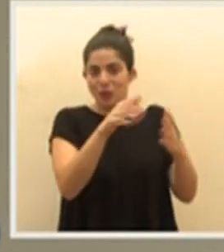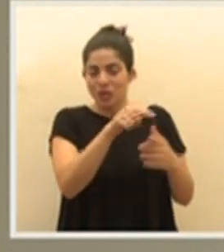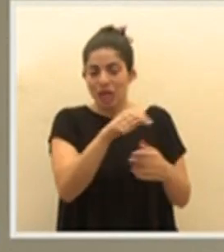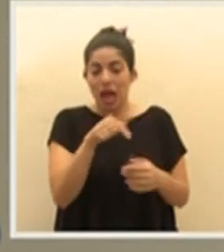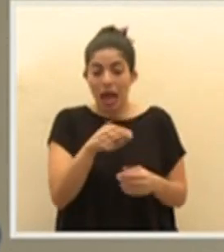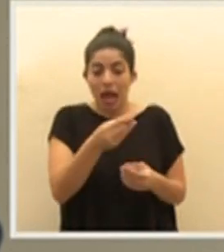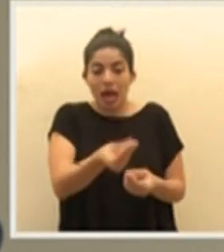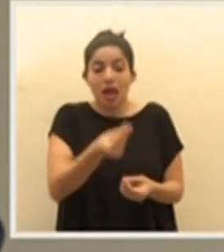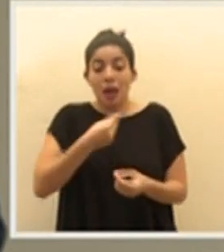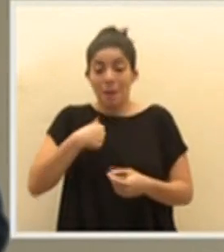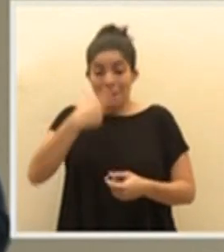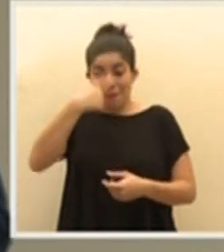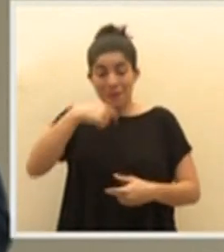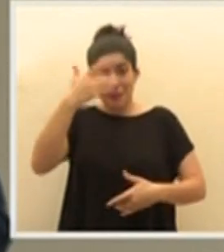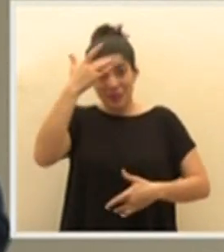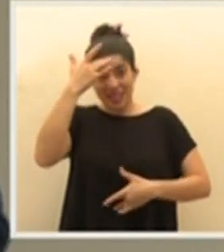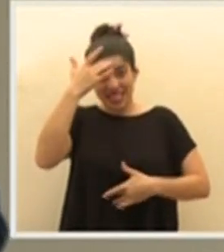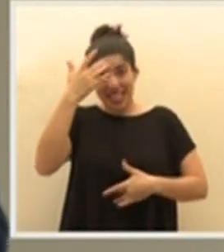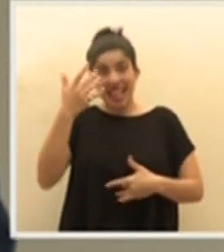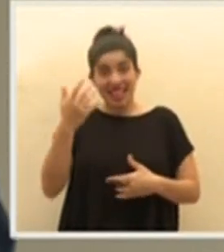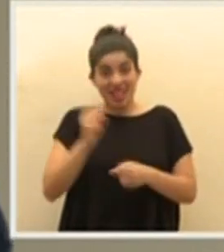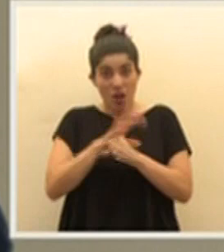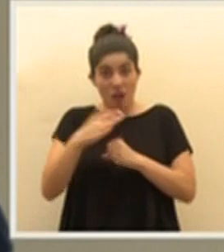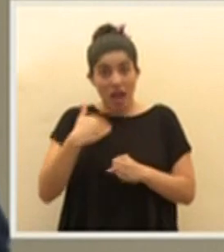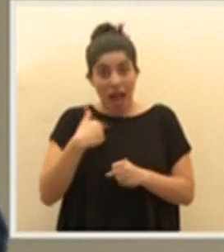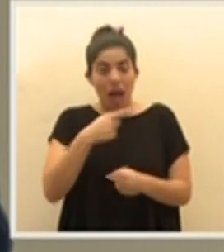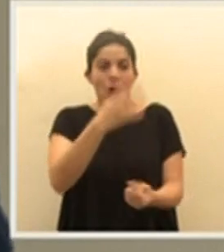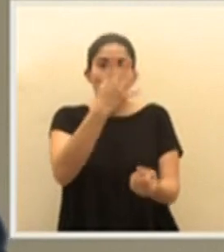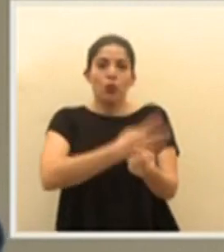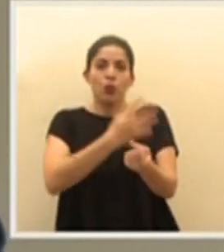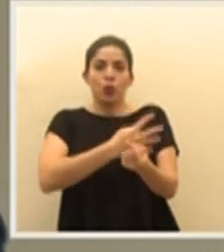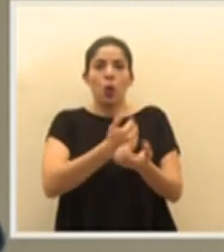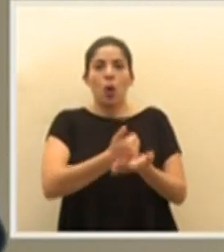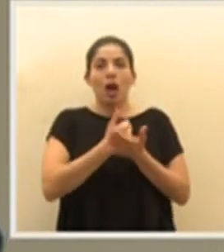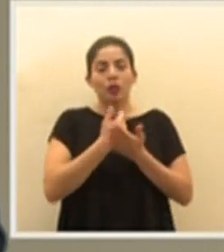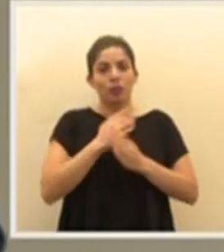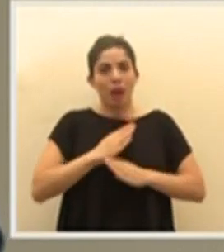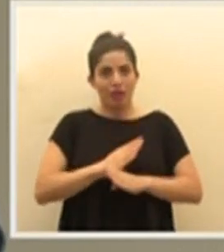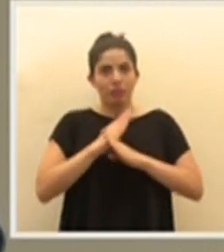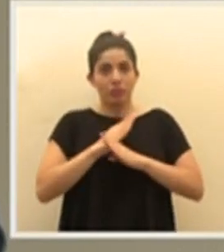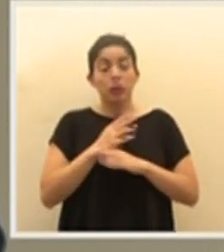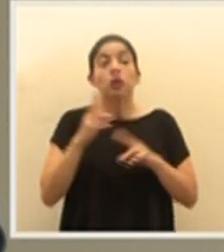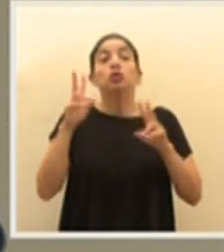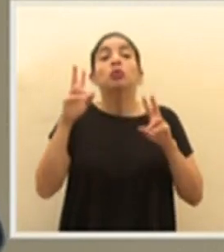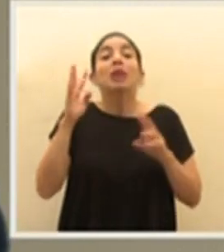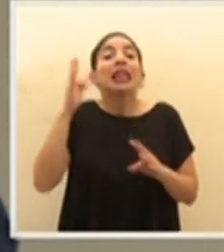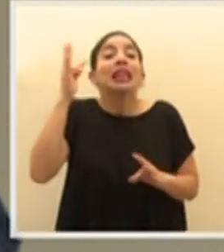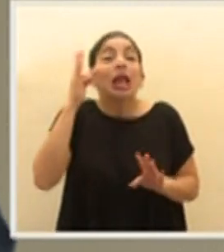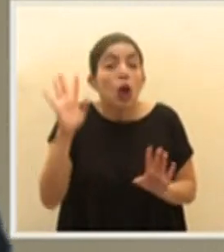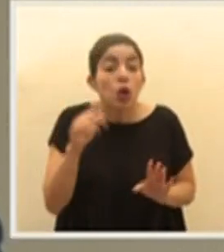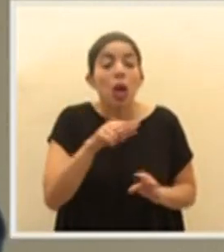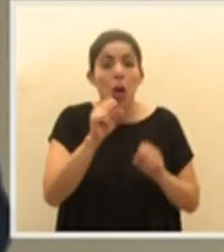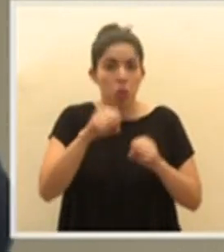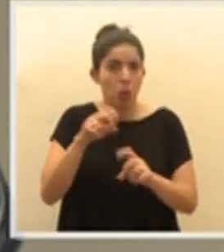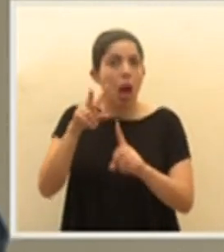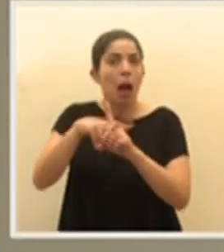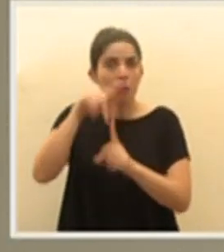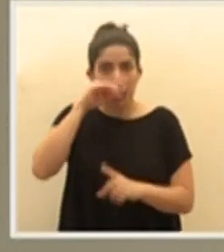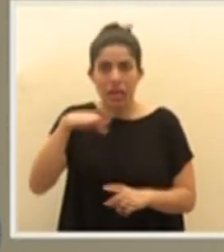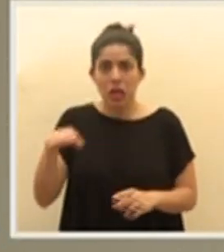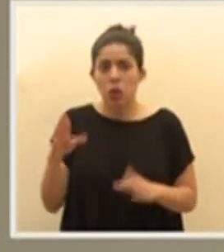la enfermedad activa. En teoría, se pueden usar en niños también. No hay nada que lo prohíba